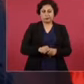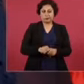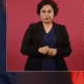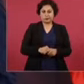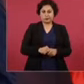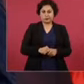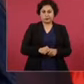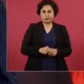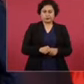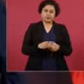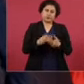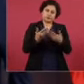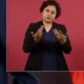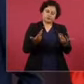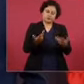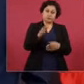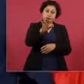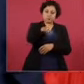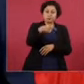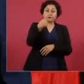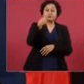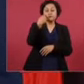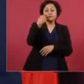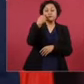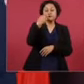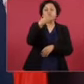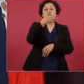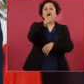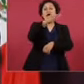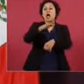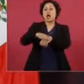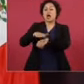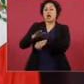Y que se entienda, México es un país independiente,